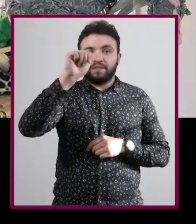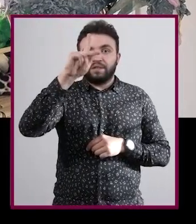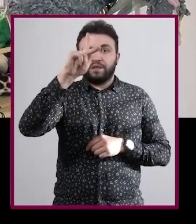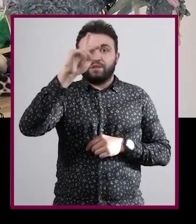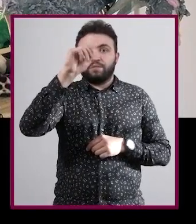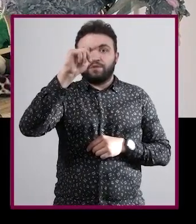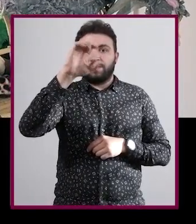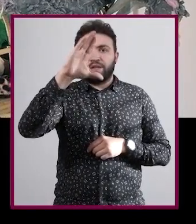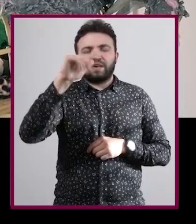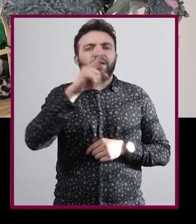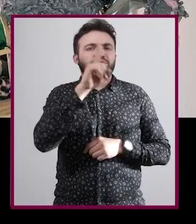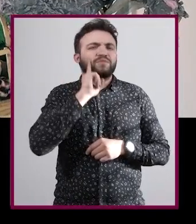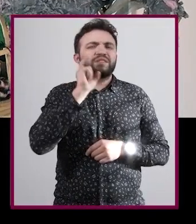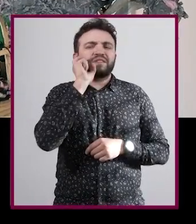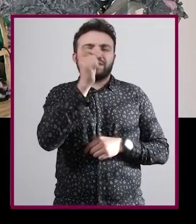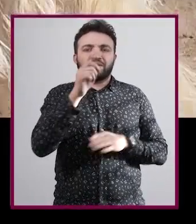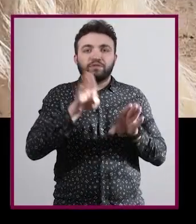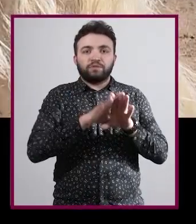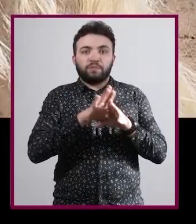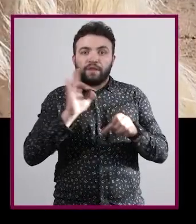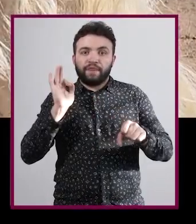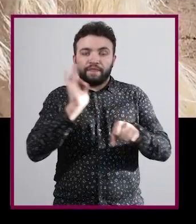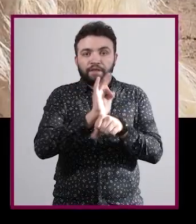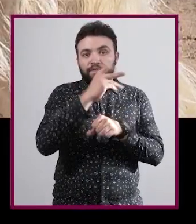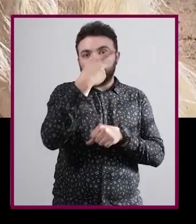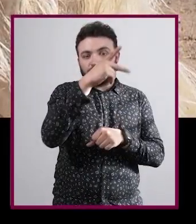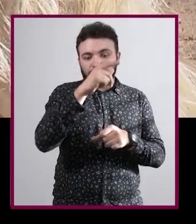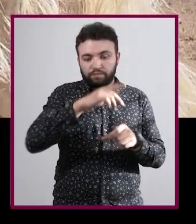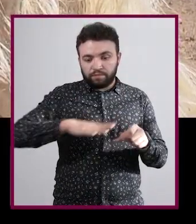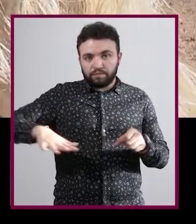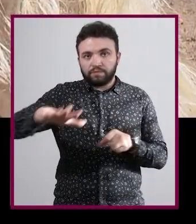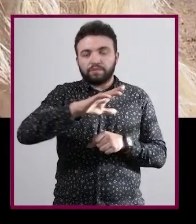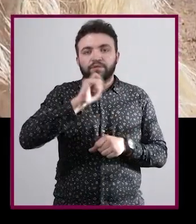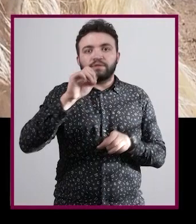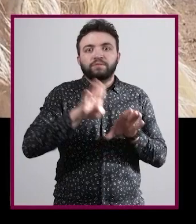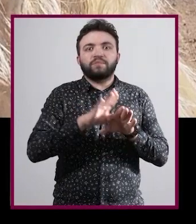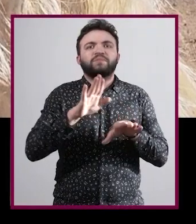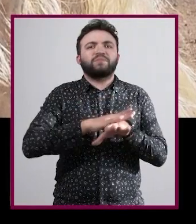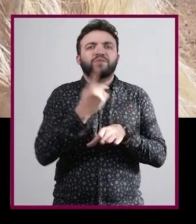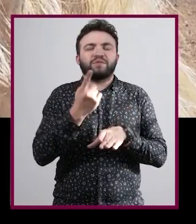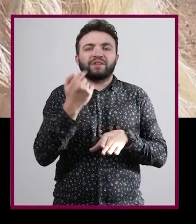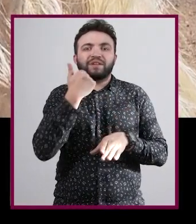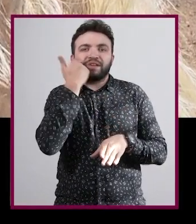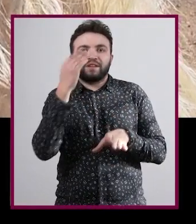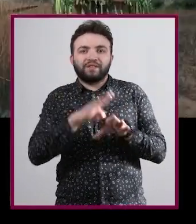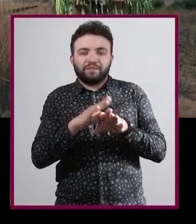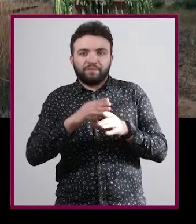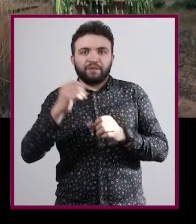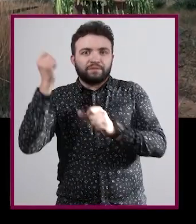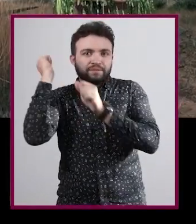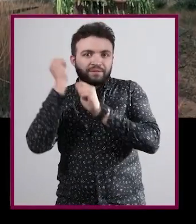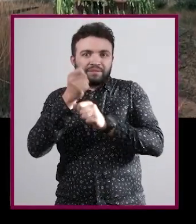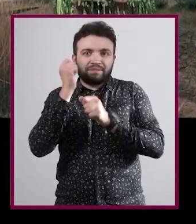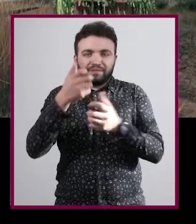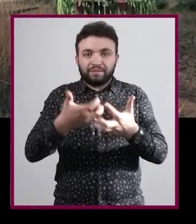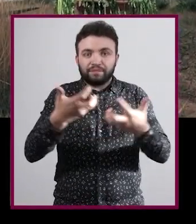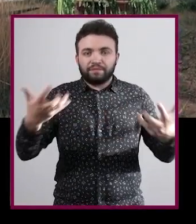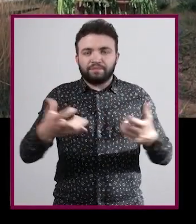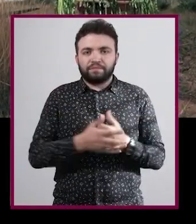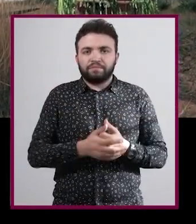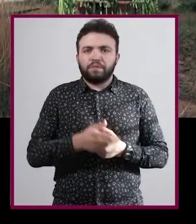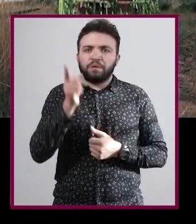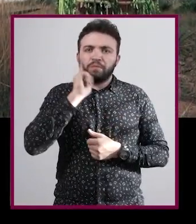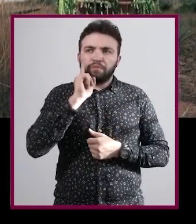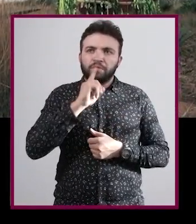por el establecimiento de una mina. Dentro de la historia, Naomi intercala algunos elementos de mitos mesoamericanos y recibió muy